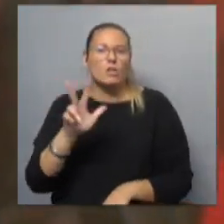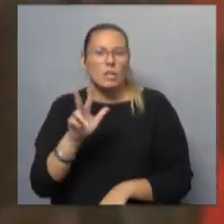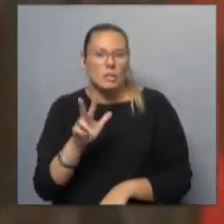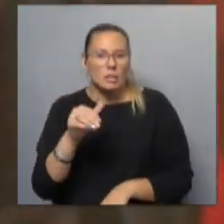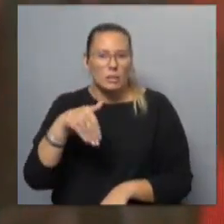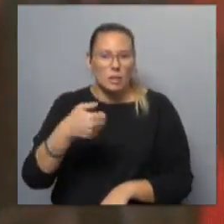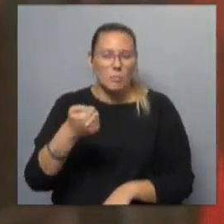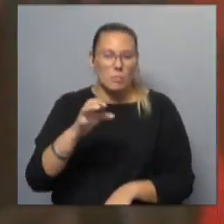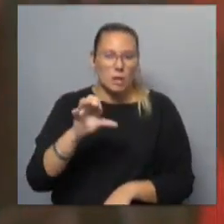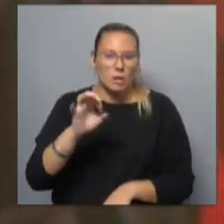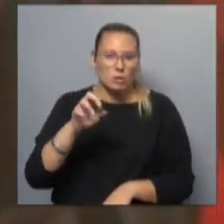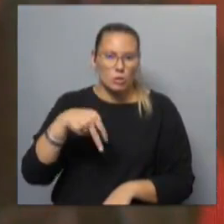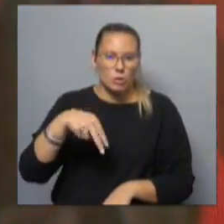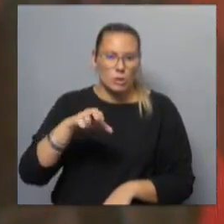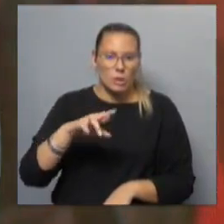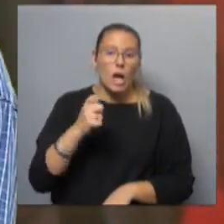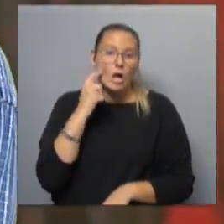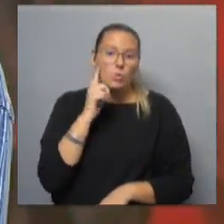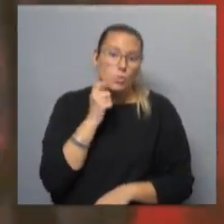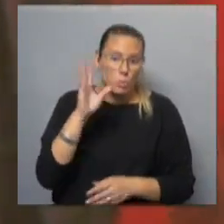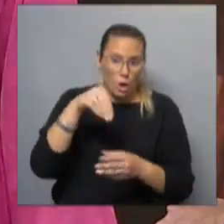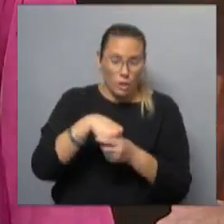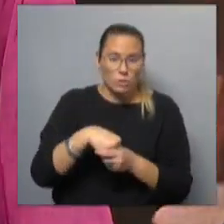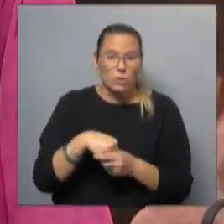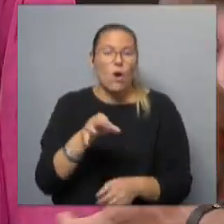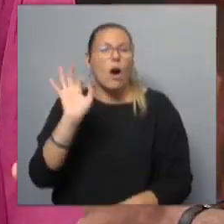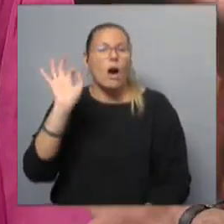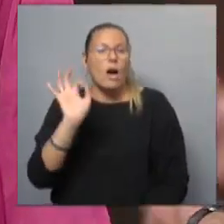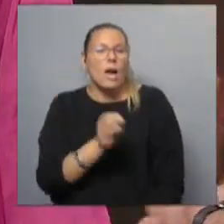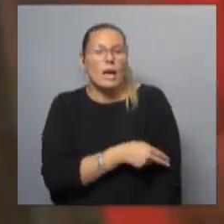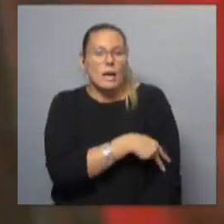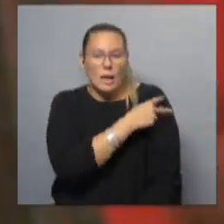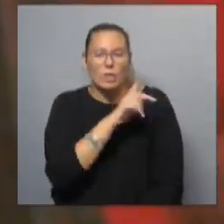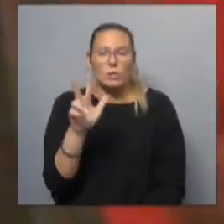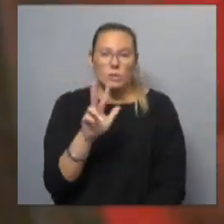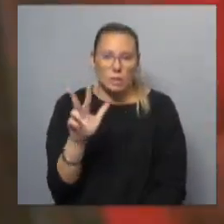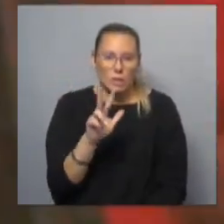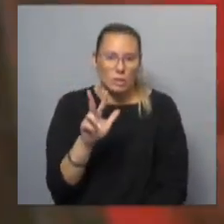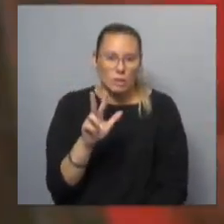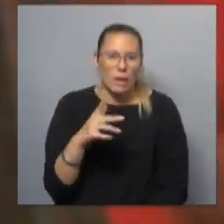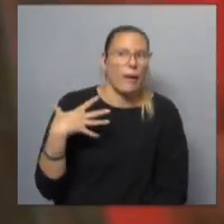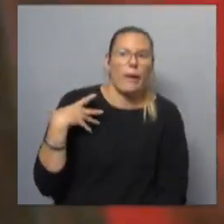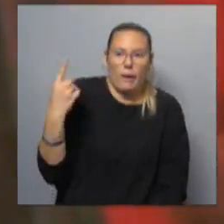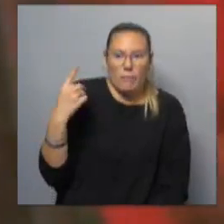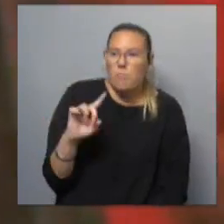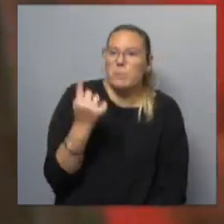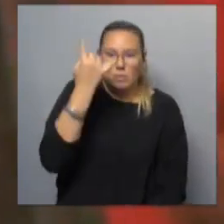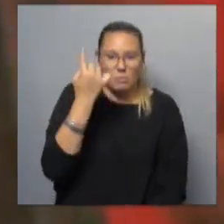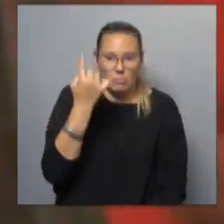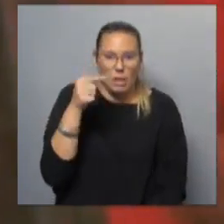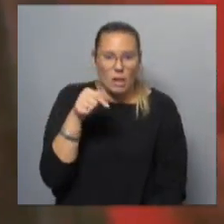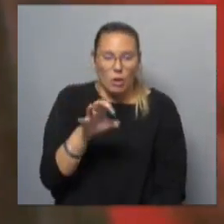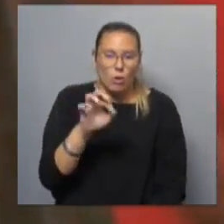masonería. Es decir, pues un número en la masonería, claro, importante. El grado 33 en la masonería es el jefe, el principal. ¿Y ese quién